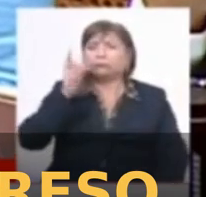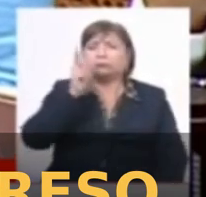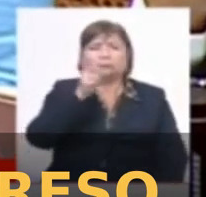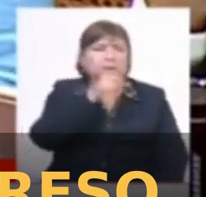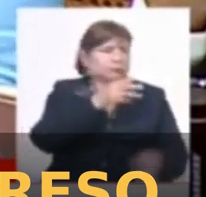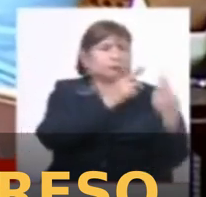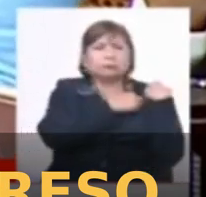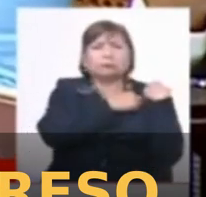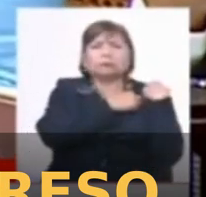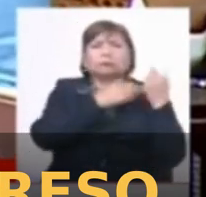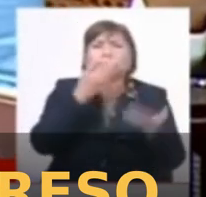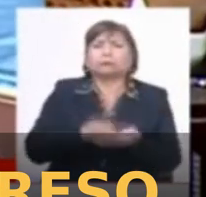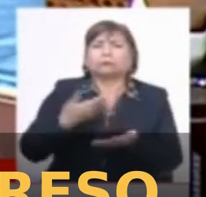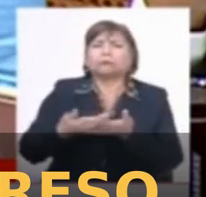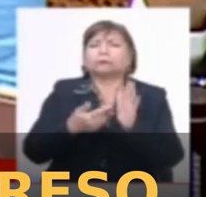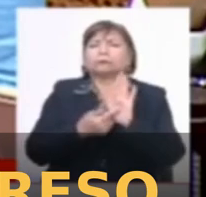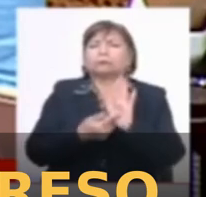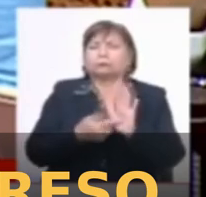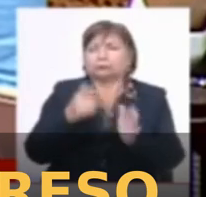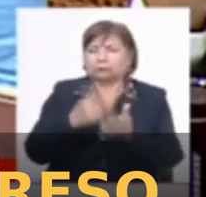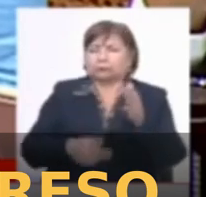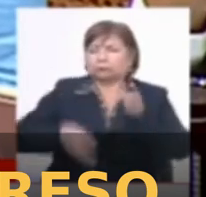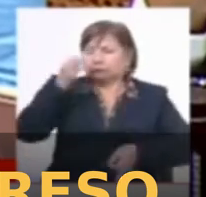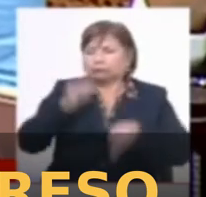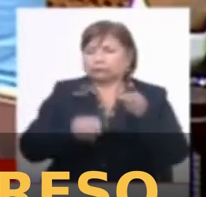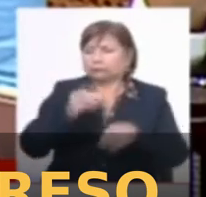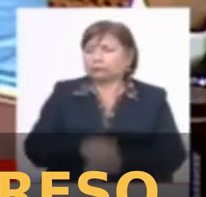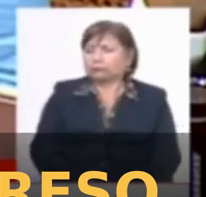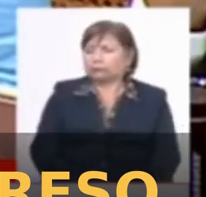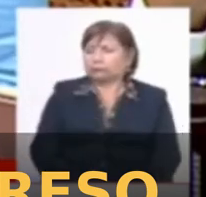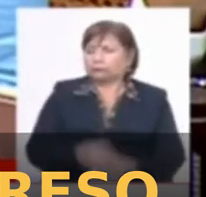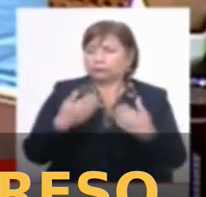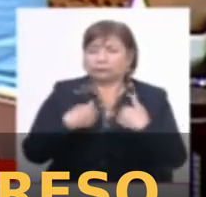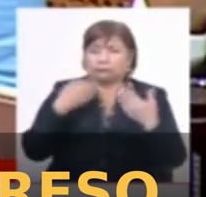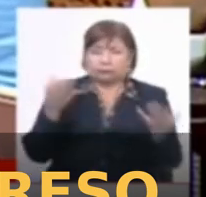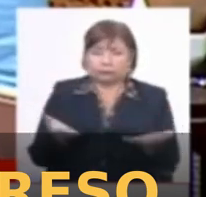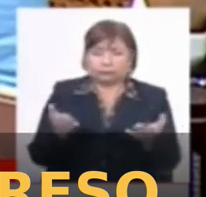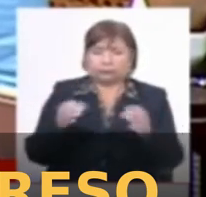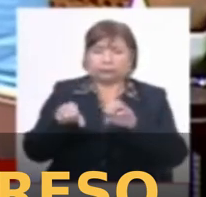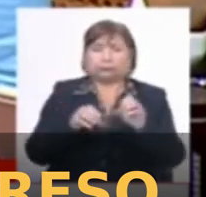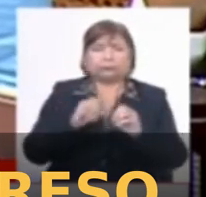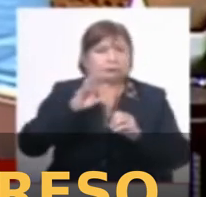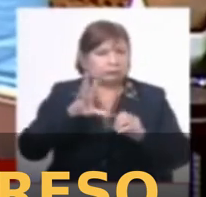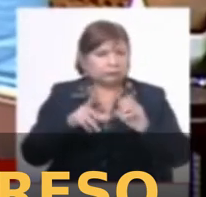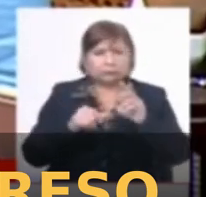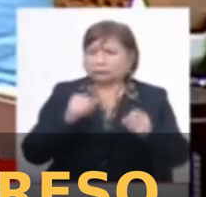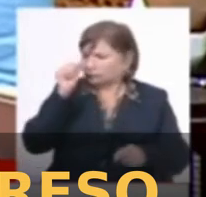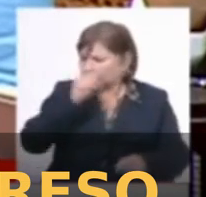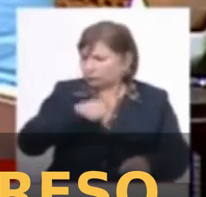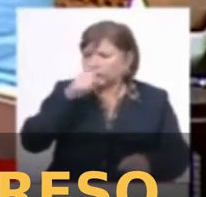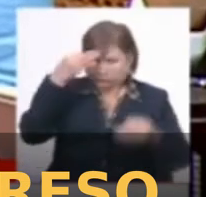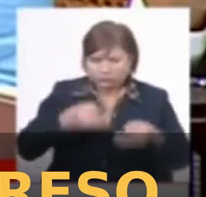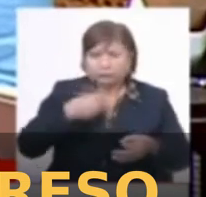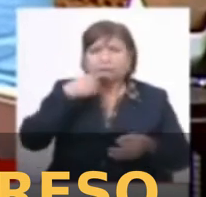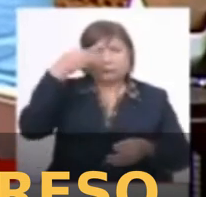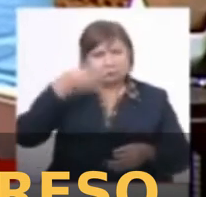encargados de probar todo aquello que la justicia... que tiene que ver con estos actos delictivos. Claro que sí, me ratifico en